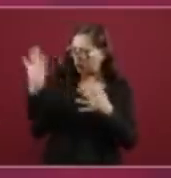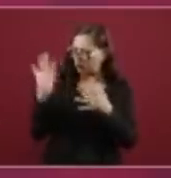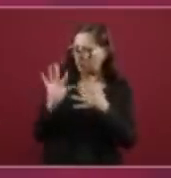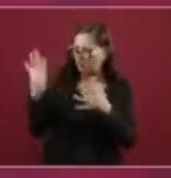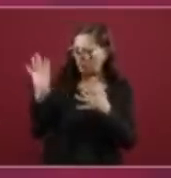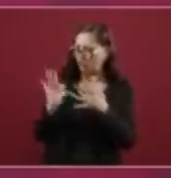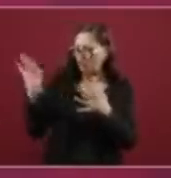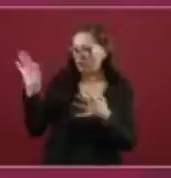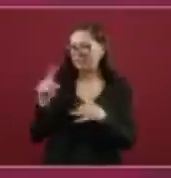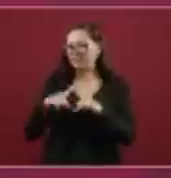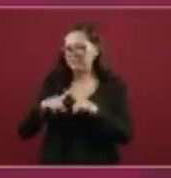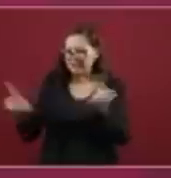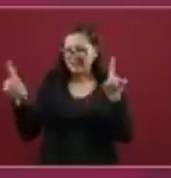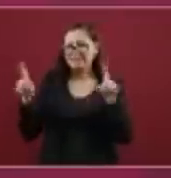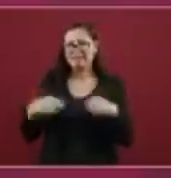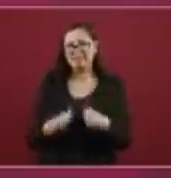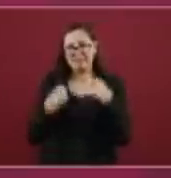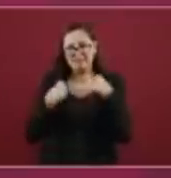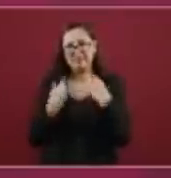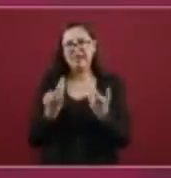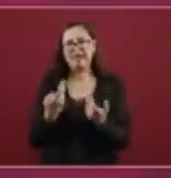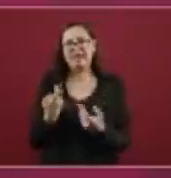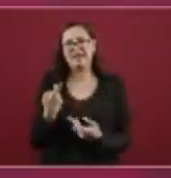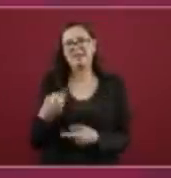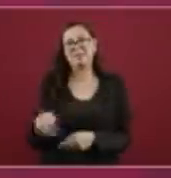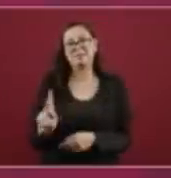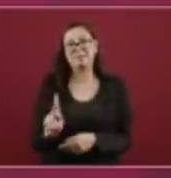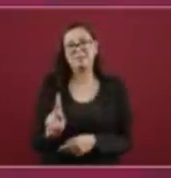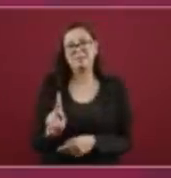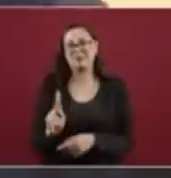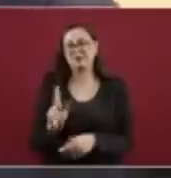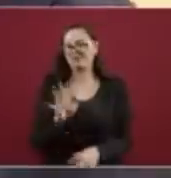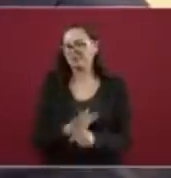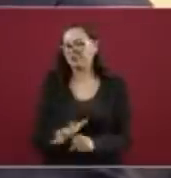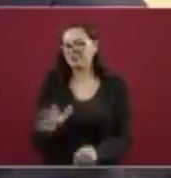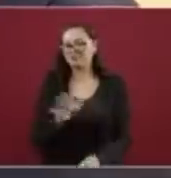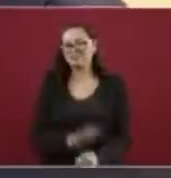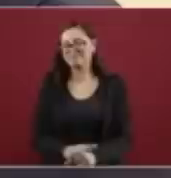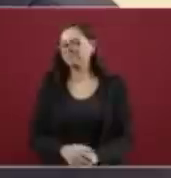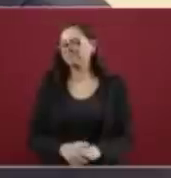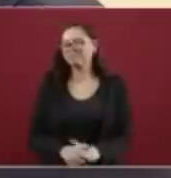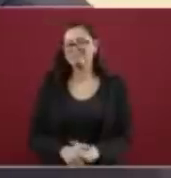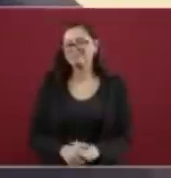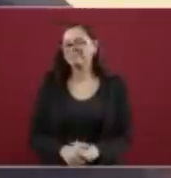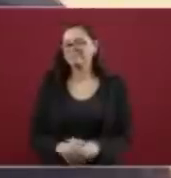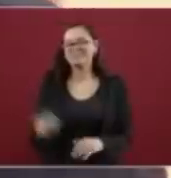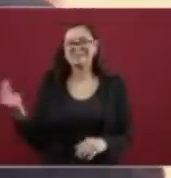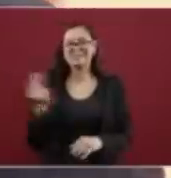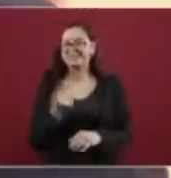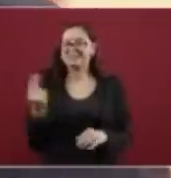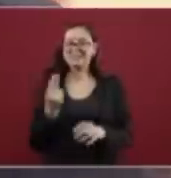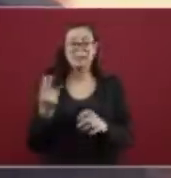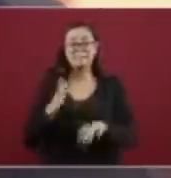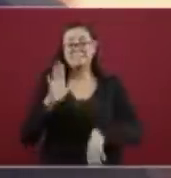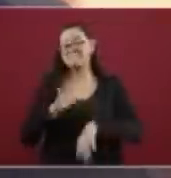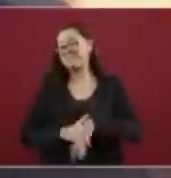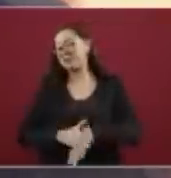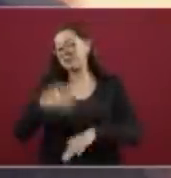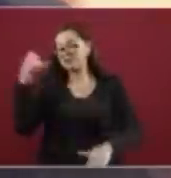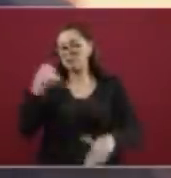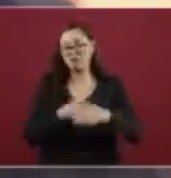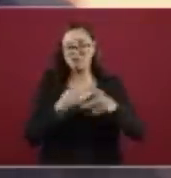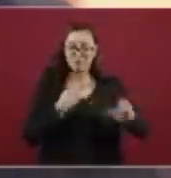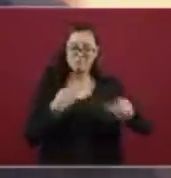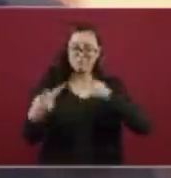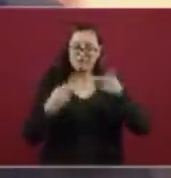tenga alternativas, pero no es suficiente. Hace falta un plan integral, que es el que